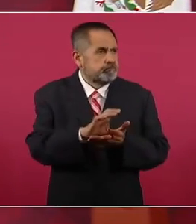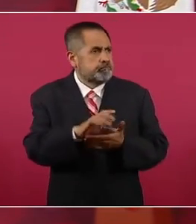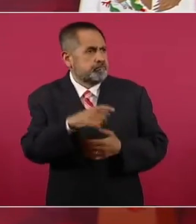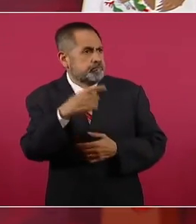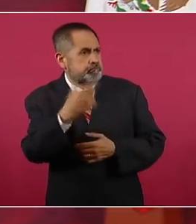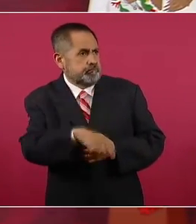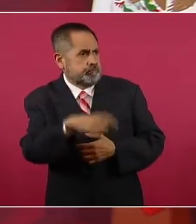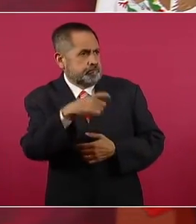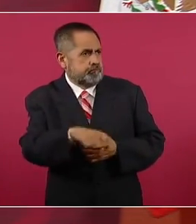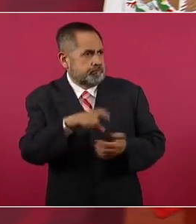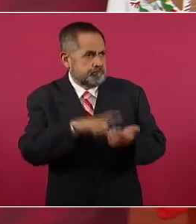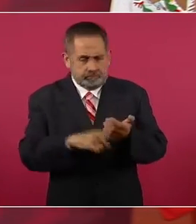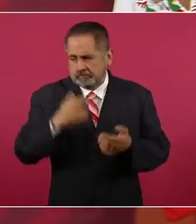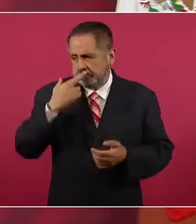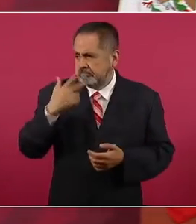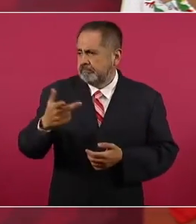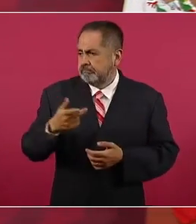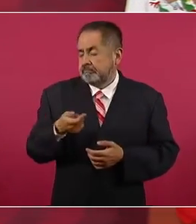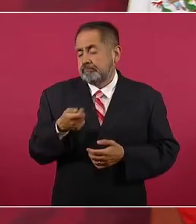a los potentados